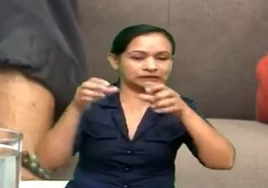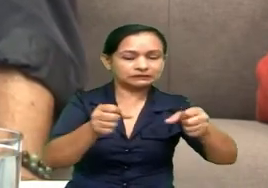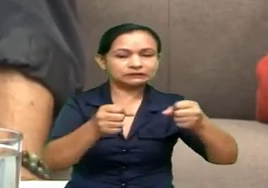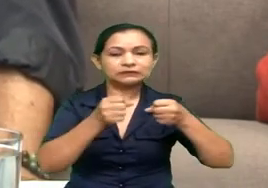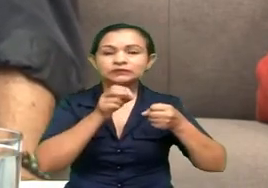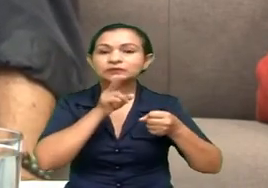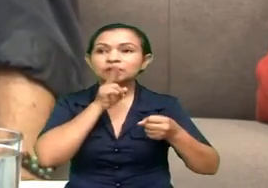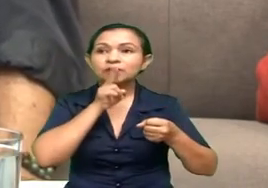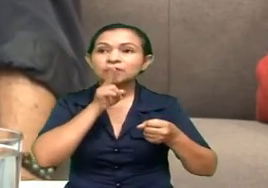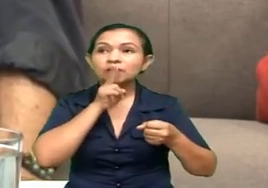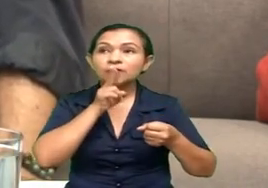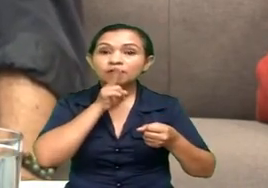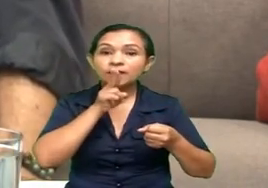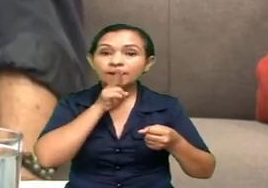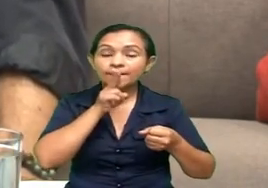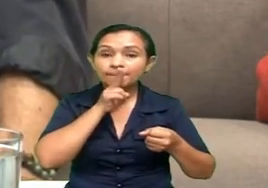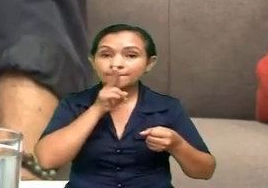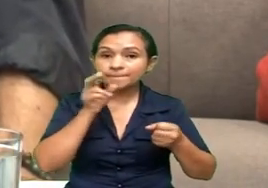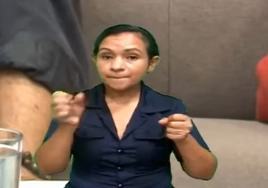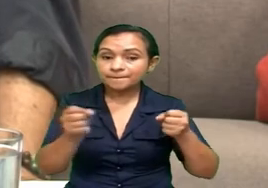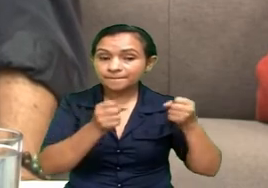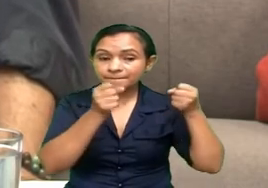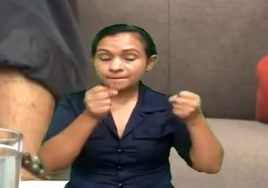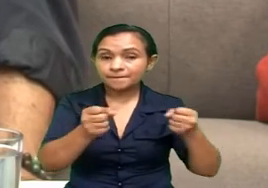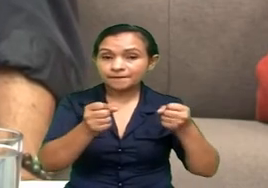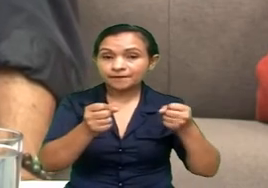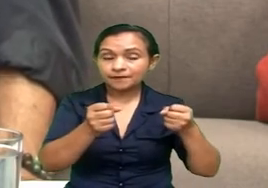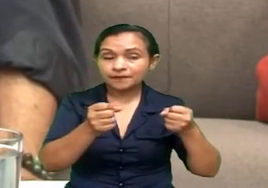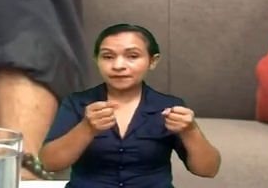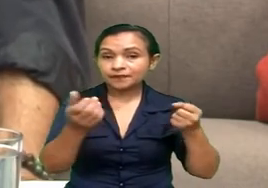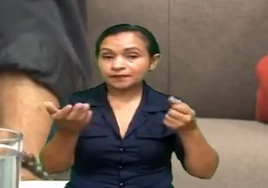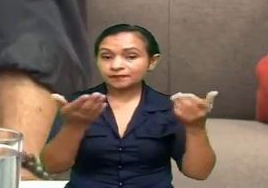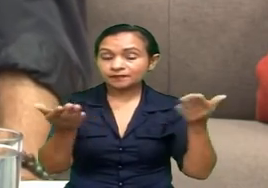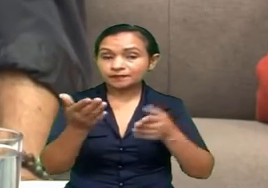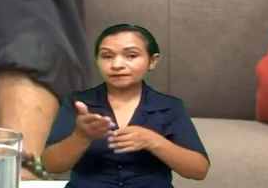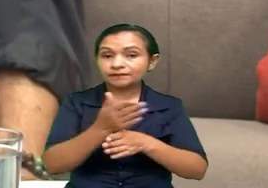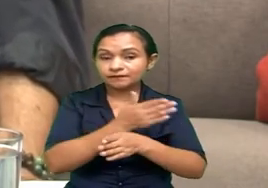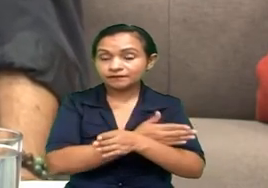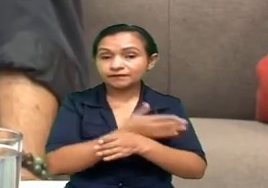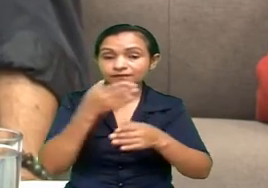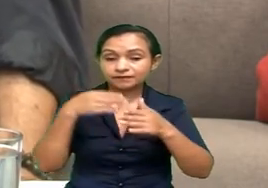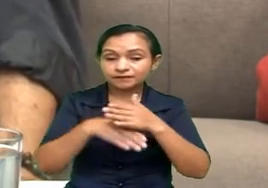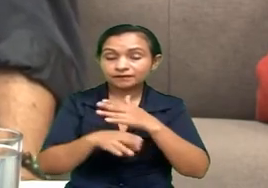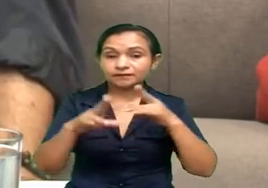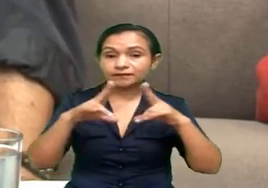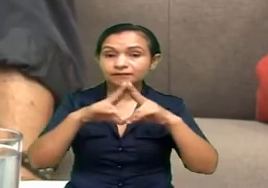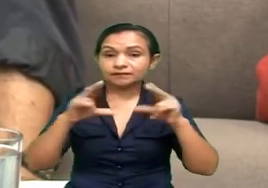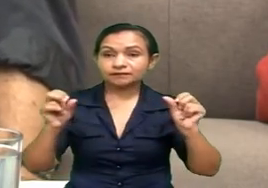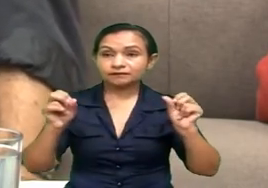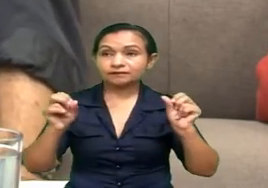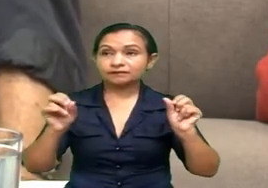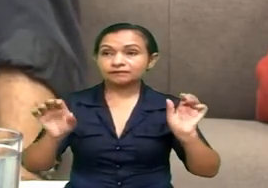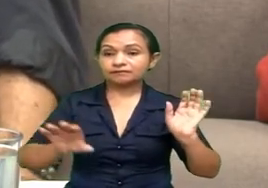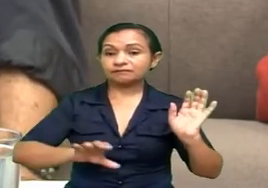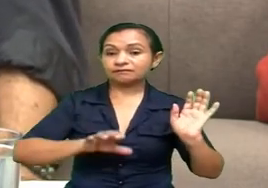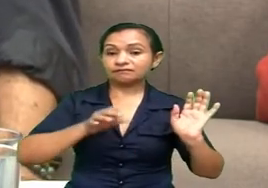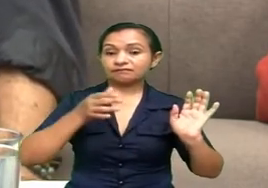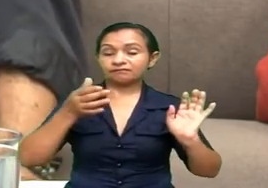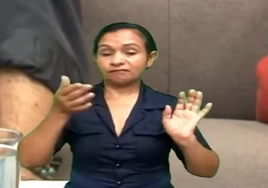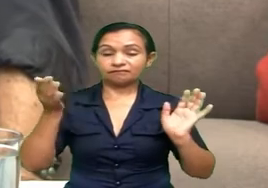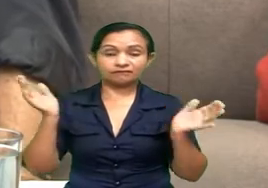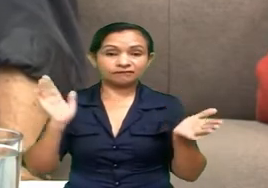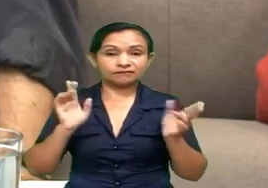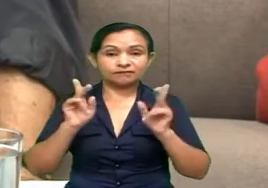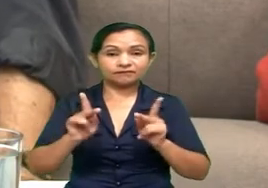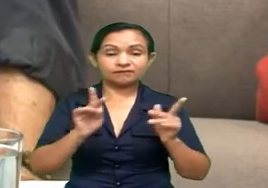Honduras, no con la misma dimensión y la envergadura como cuando ingresó a Nicaragua con su falange de los inmortales,